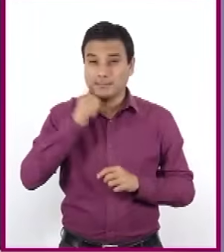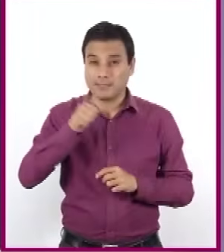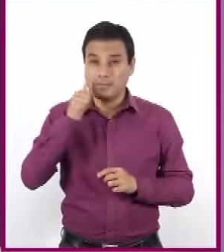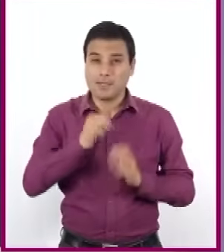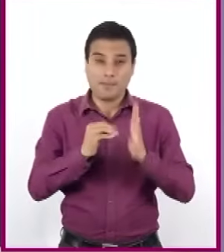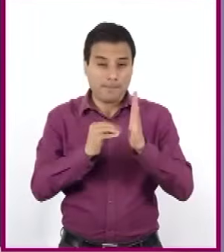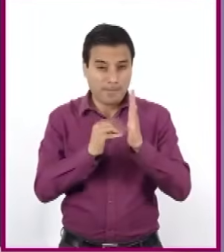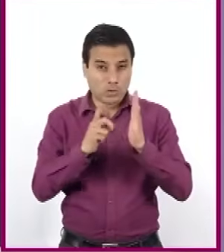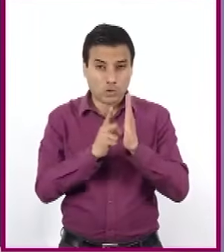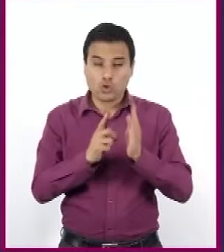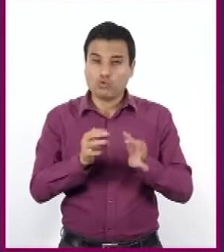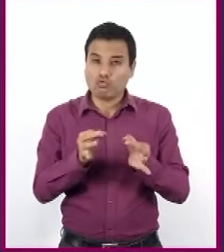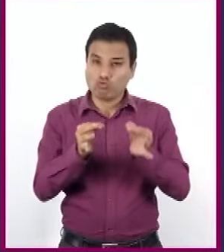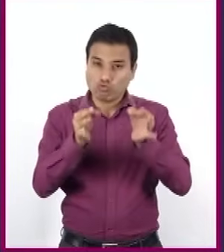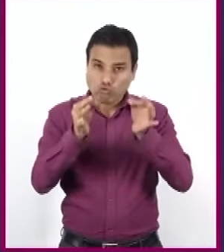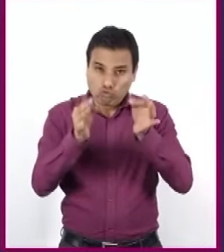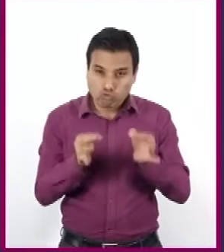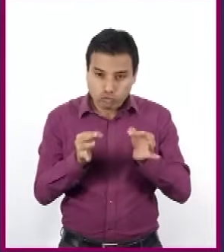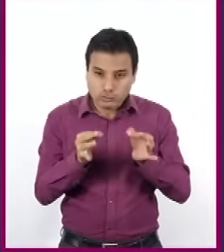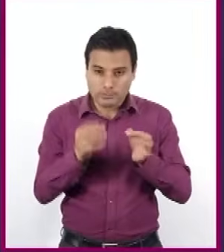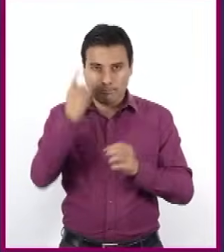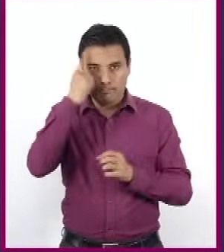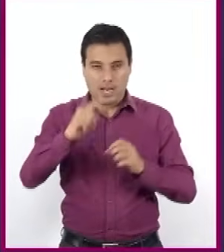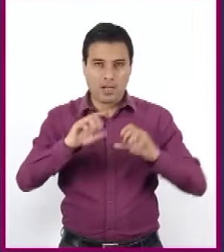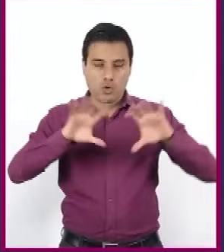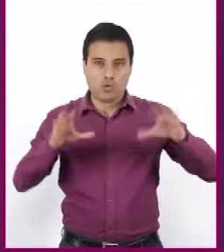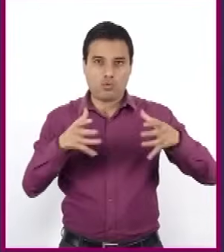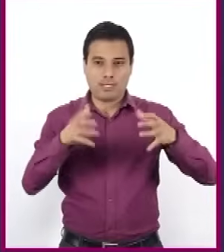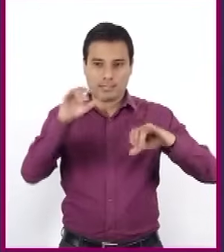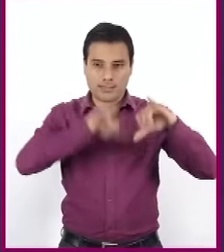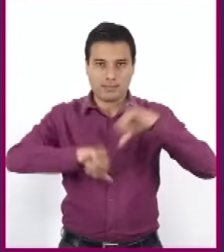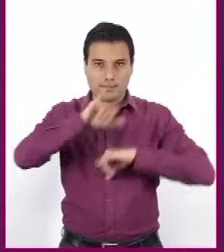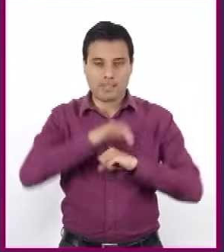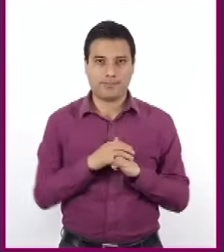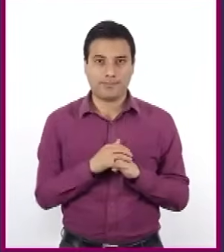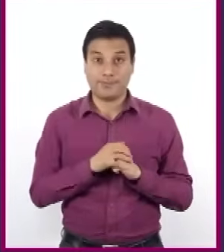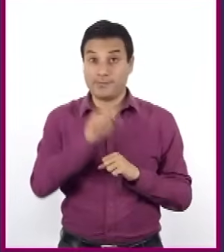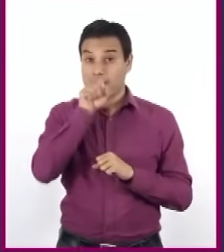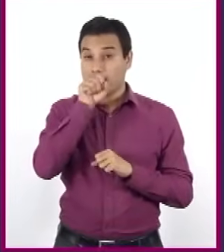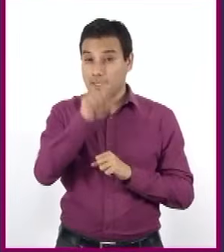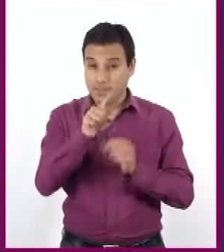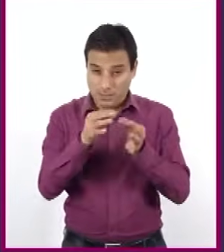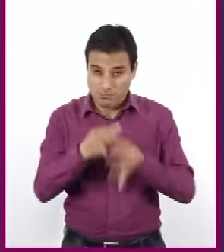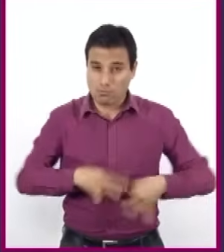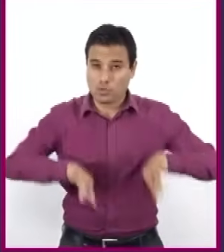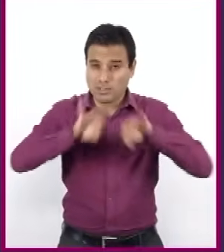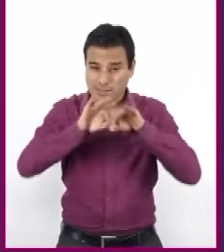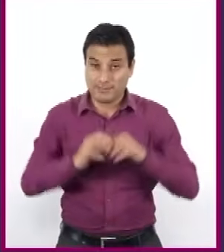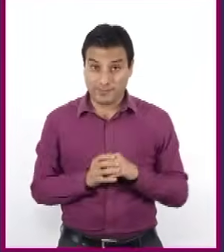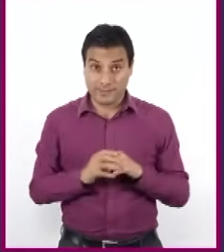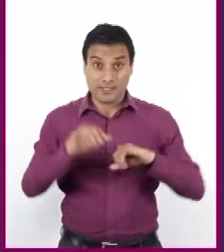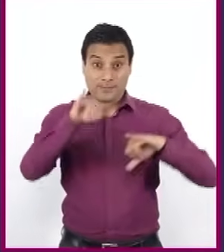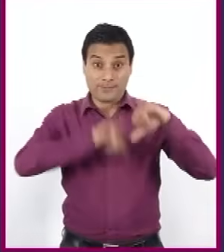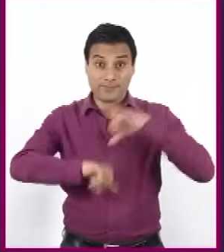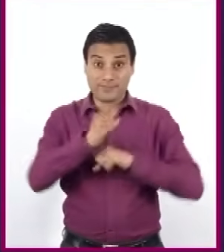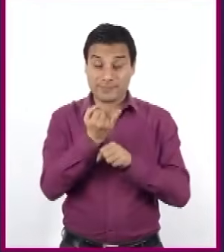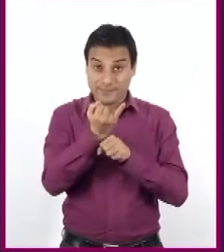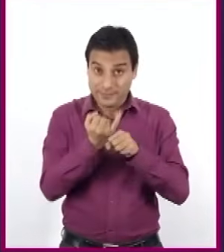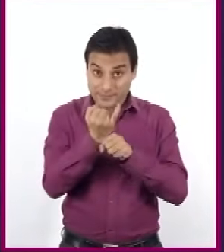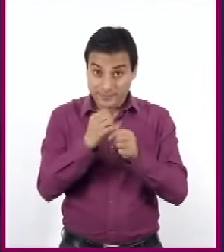y comprensible para la comunidad científica. Asimismo, es necesario que el conocimiento científico se